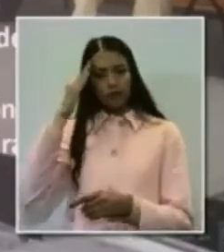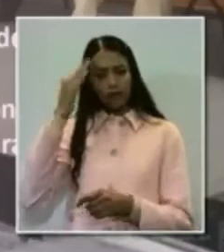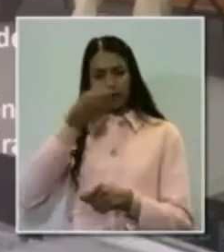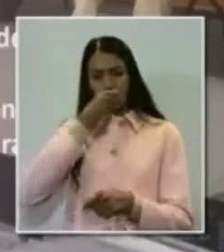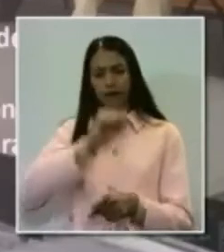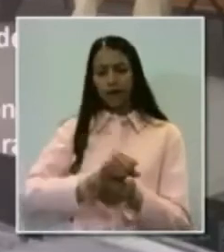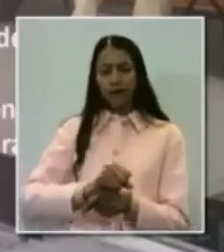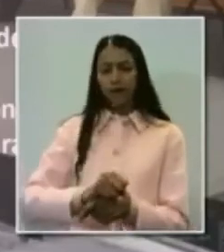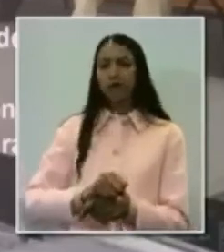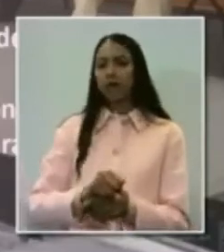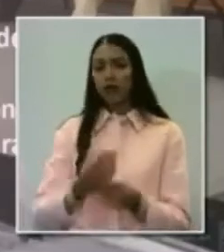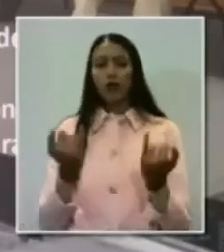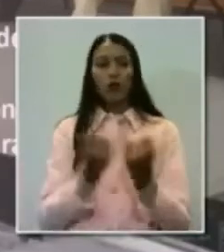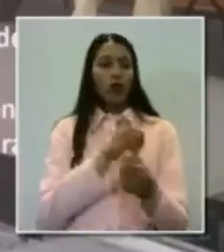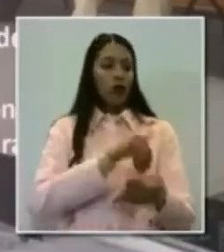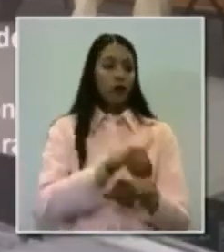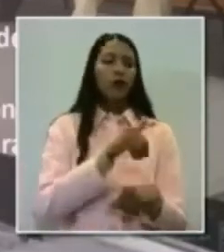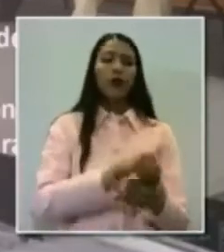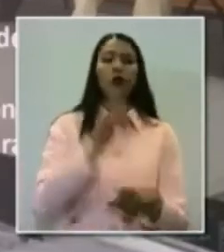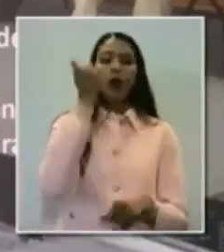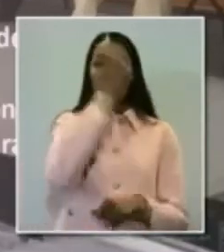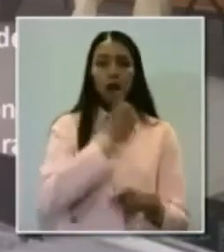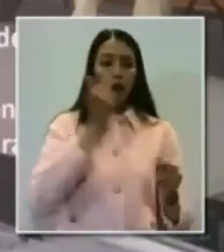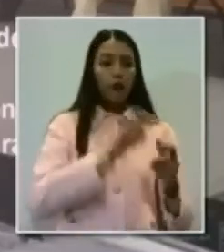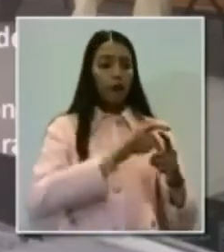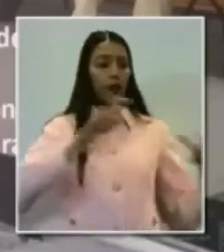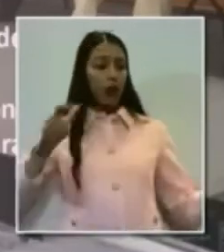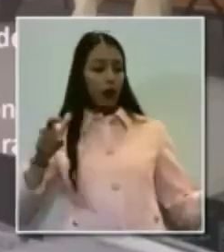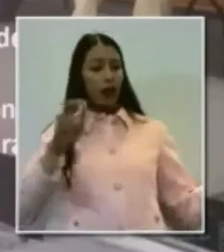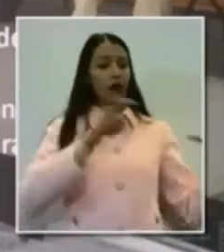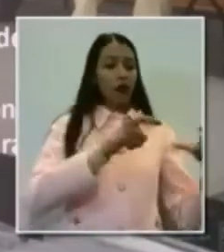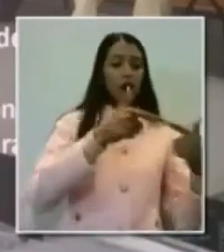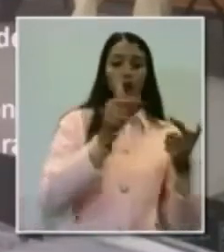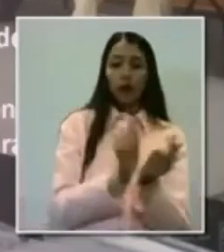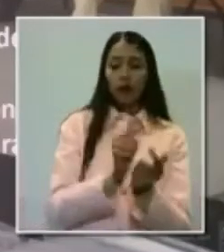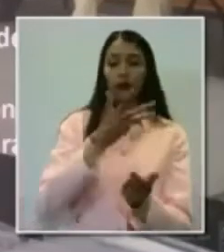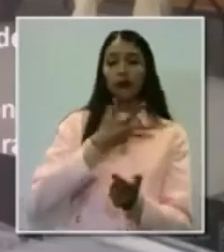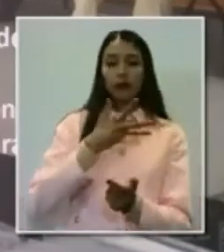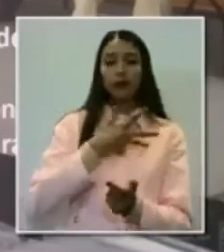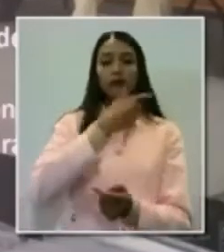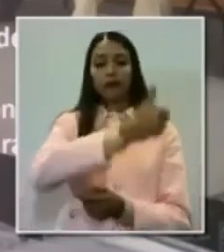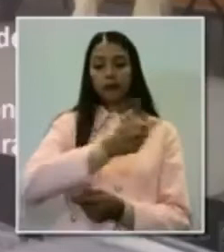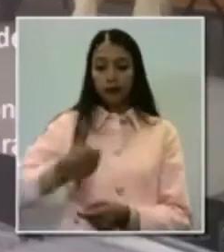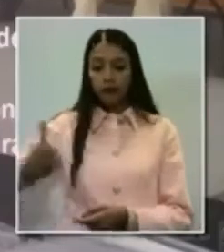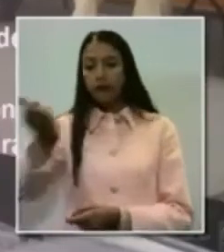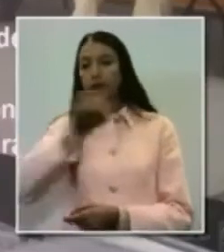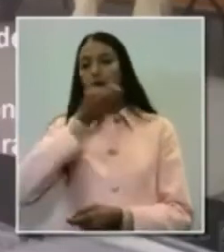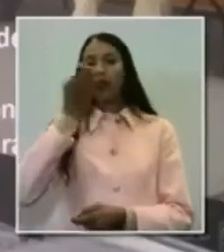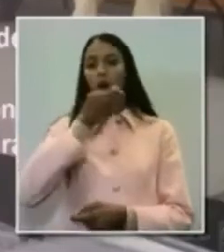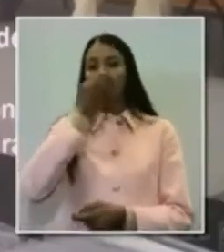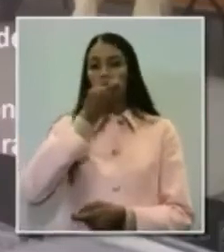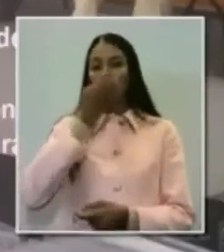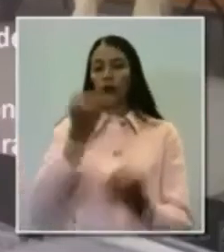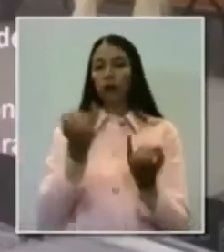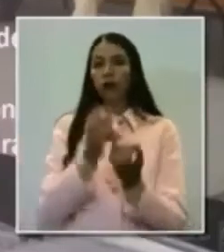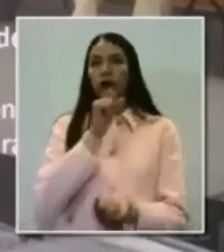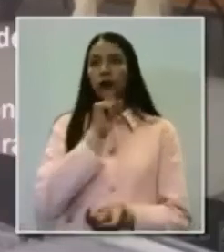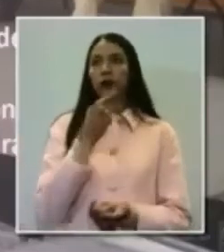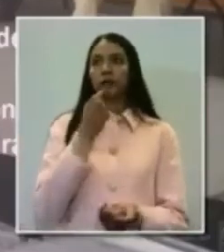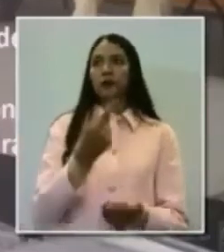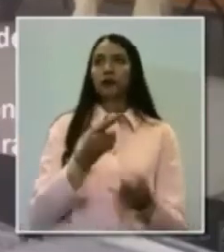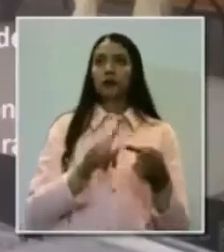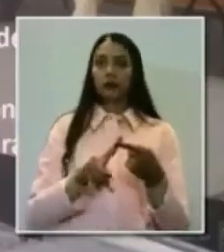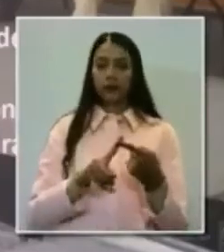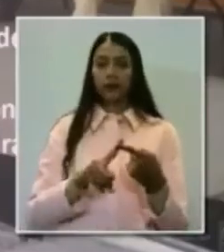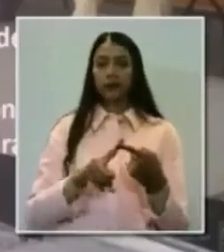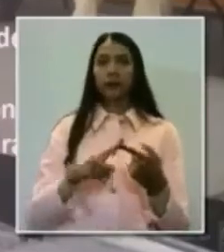alumnos, la posible ampliación o reducción de los grupos con los que cuenta cada escuela, comentar que también por